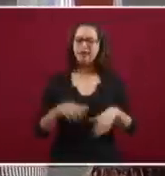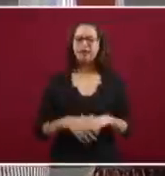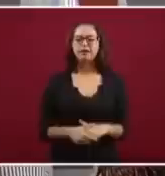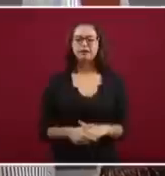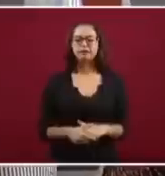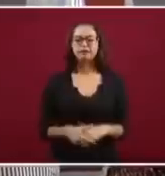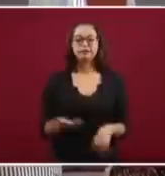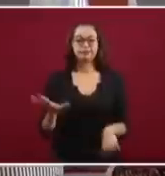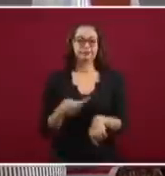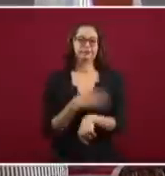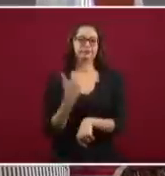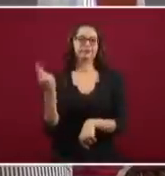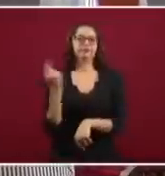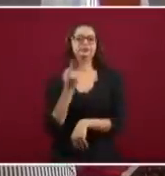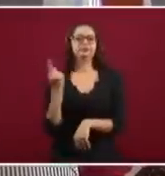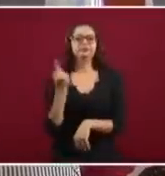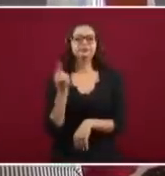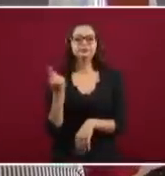porque